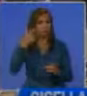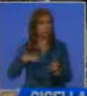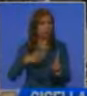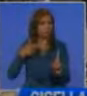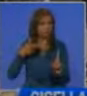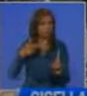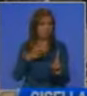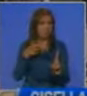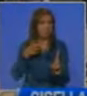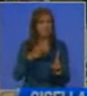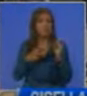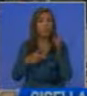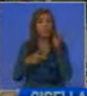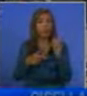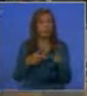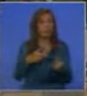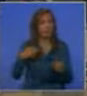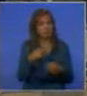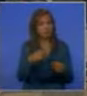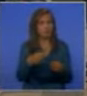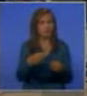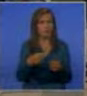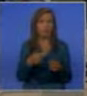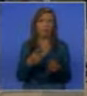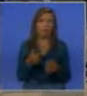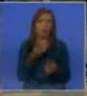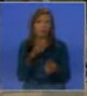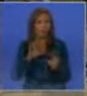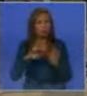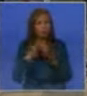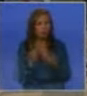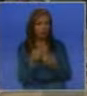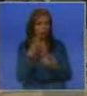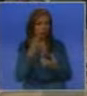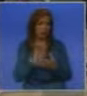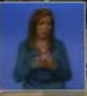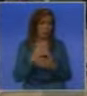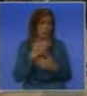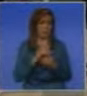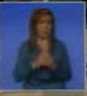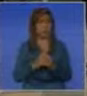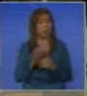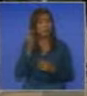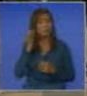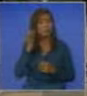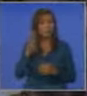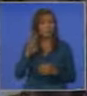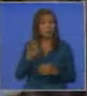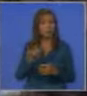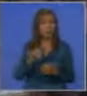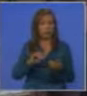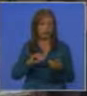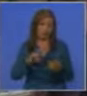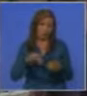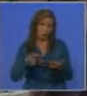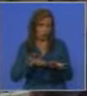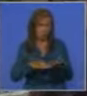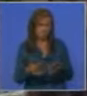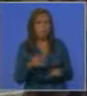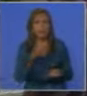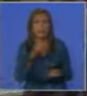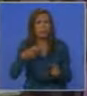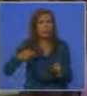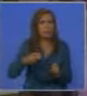persona cercana a ella. En el caso de Vanessa, han pasado 2 meses y aún se desconoce quién la mató. Entre